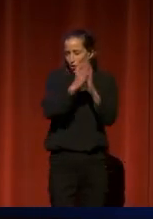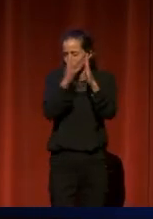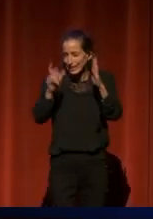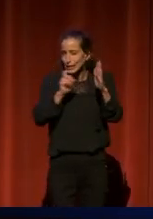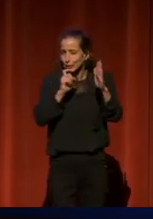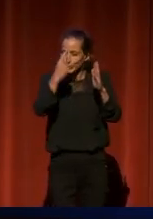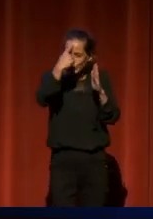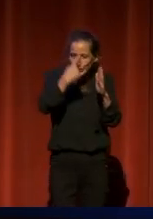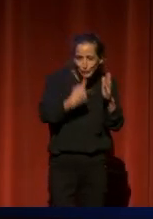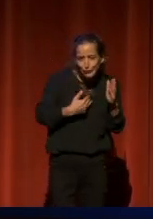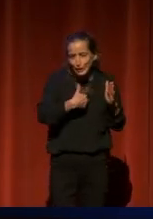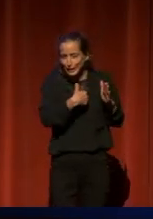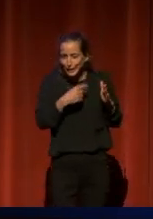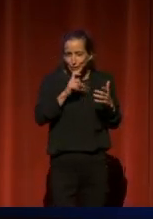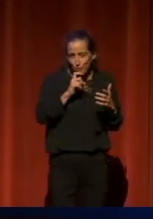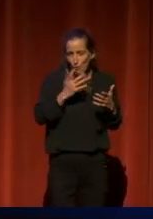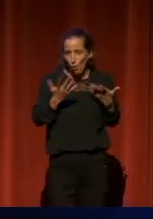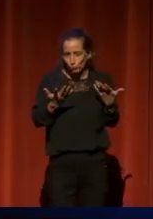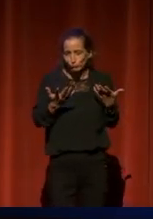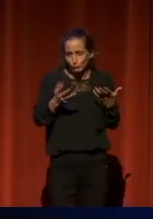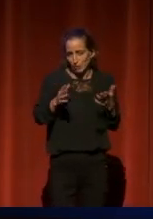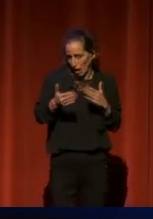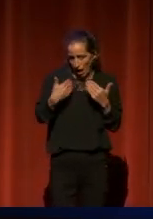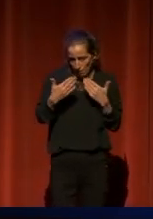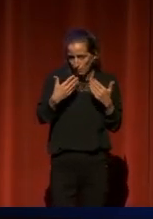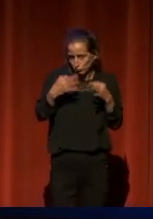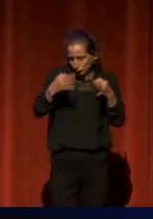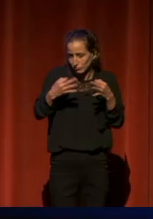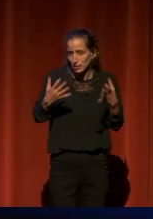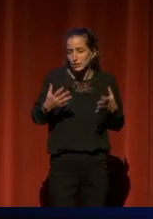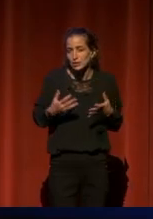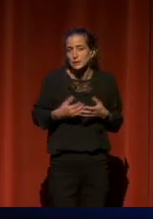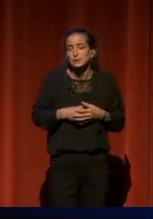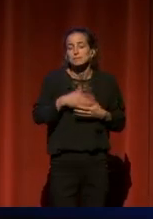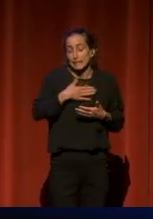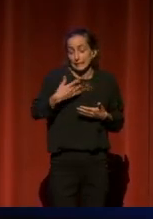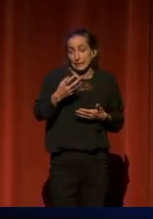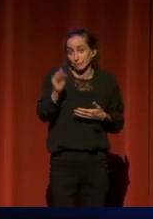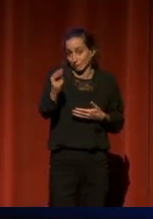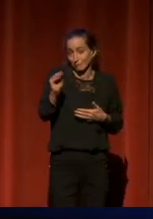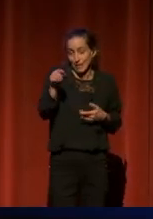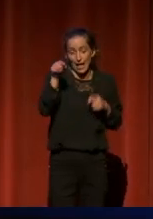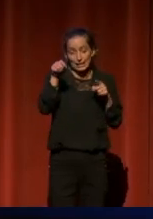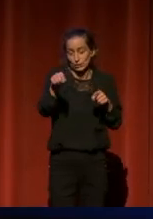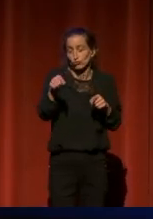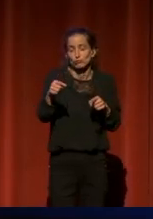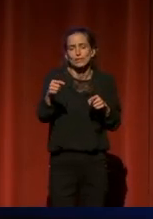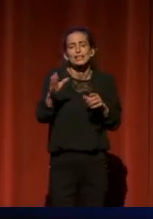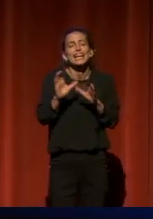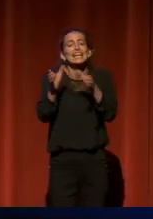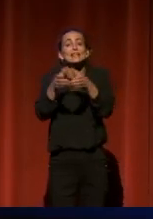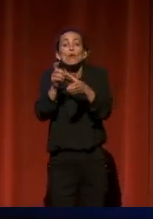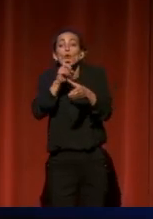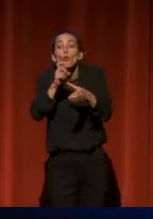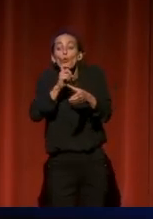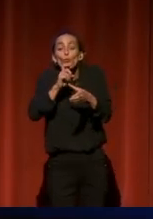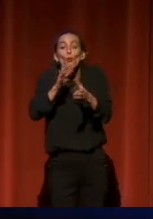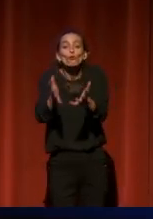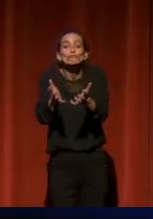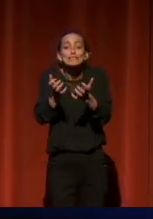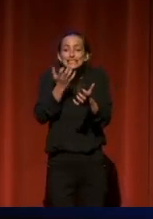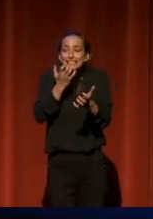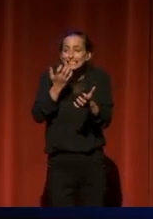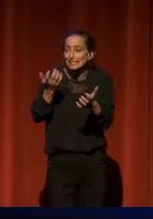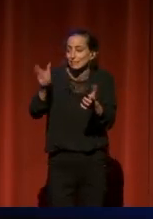perfiles profesionales que es algo que que siempre hablamos pero quería preguntarte eso cómo conseguimos esos equipos si hay que contratar gente de